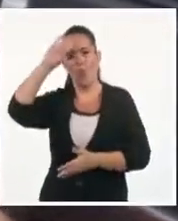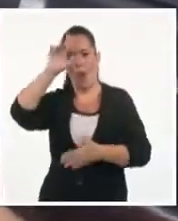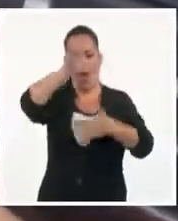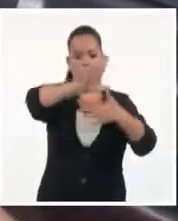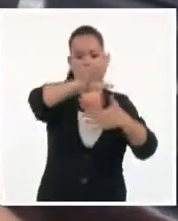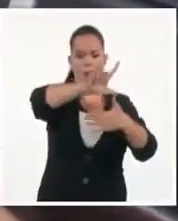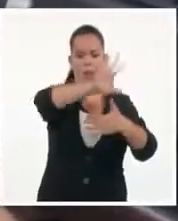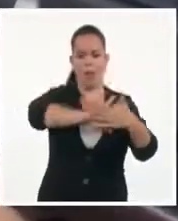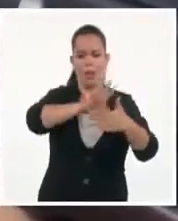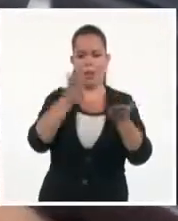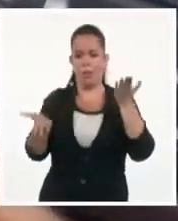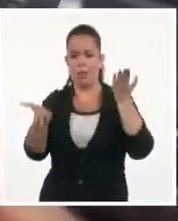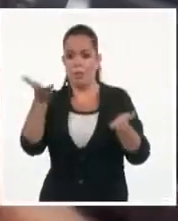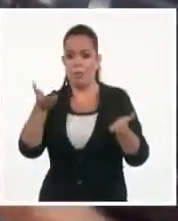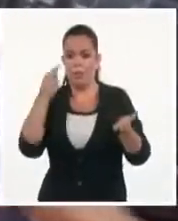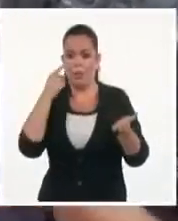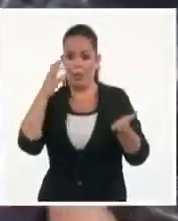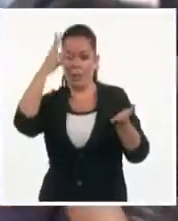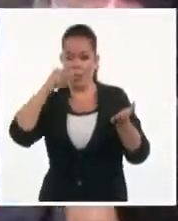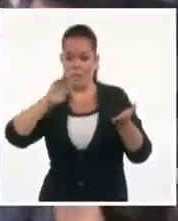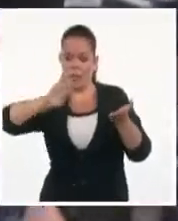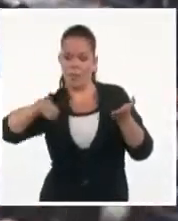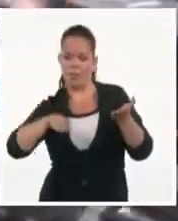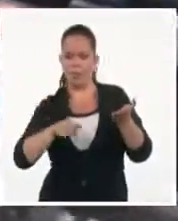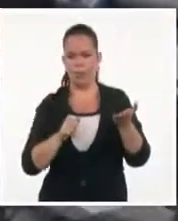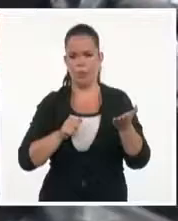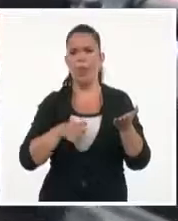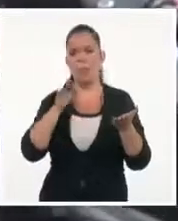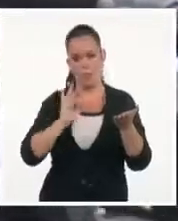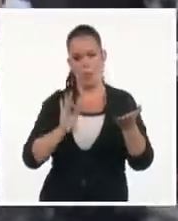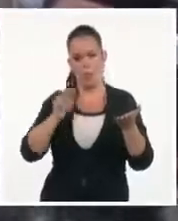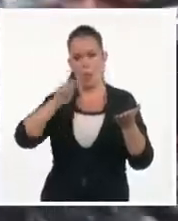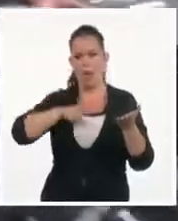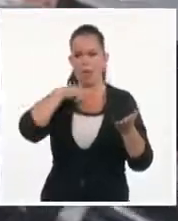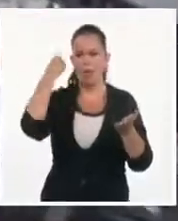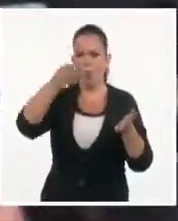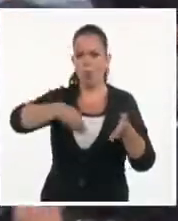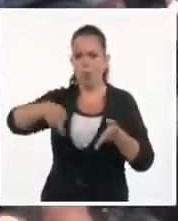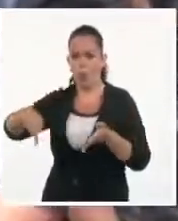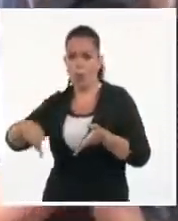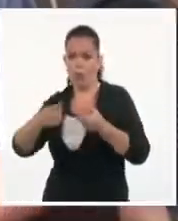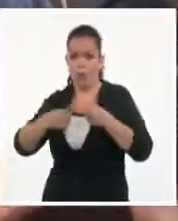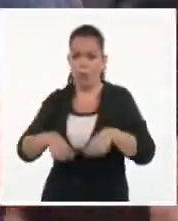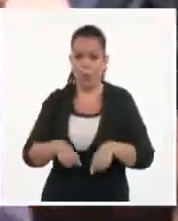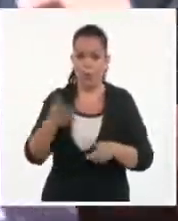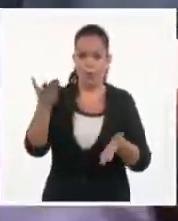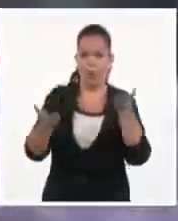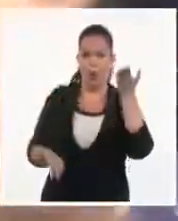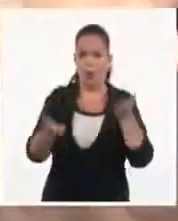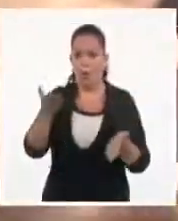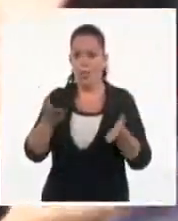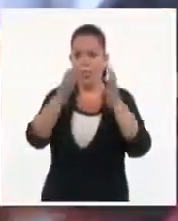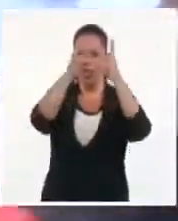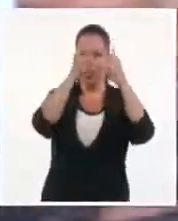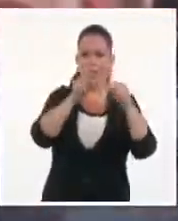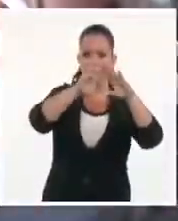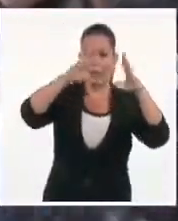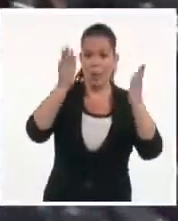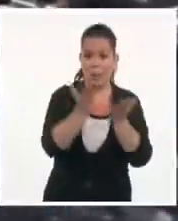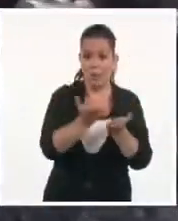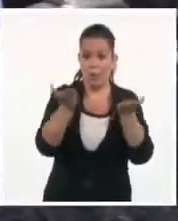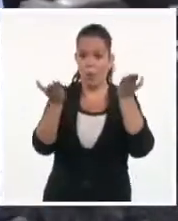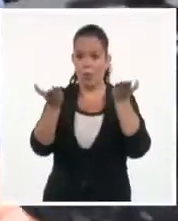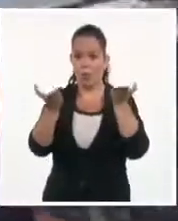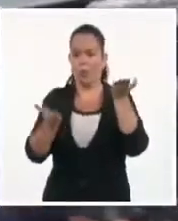muchos casos y hemos tenido muertes que lamentamos, la relación de muerte contra casos es menor que en casi todo el mundo. Porque hemos hecho protocolos que salvan